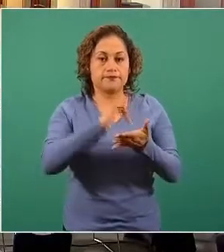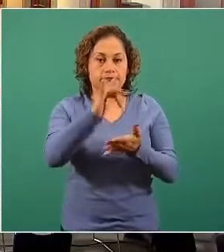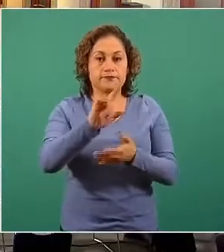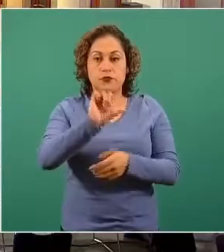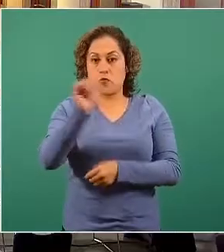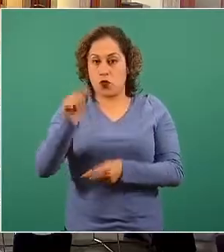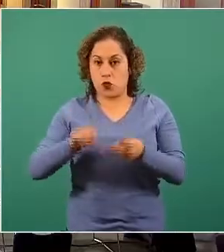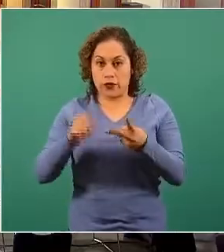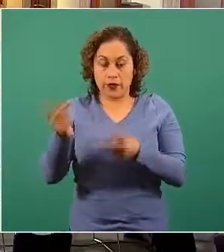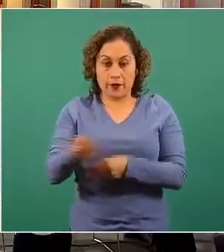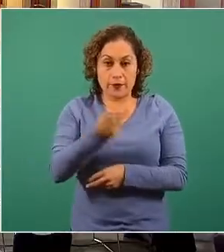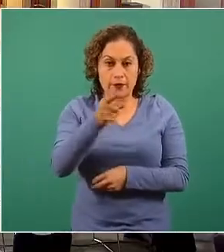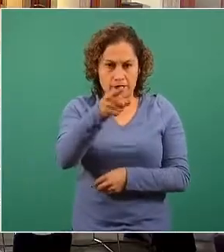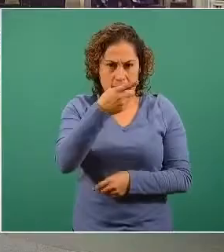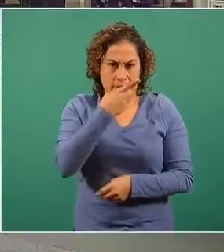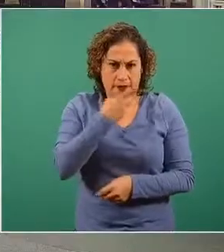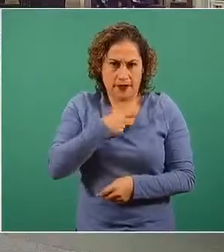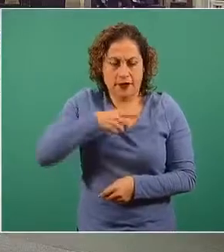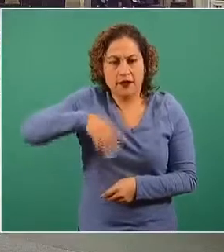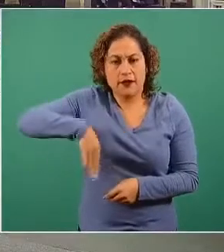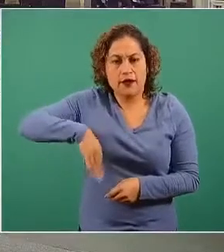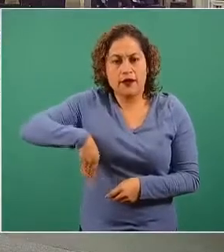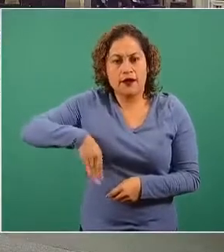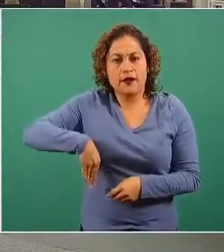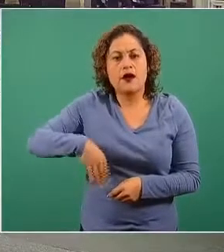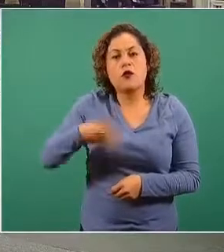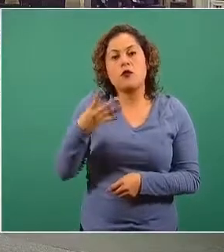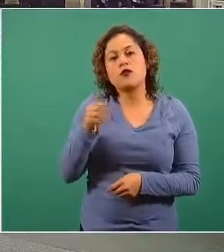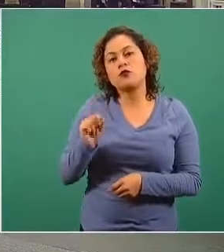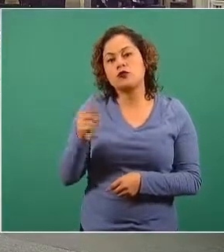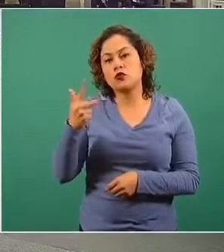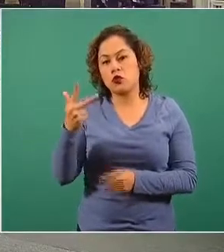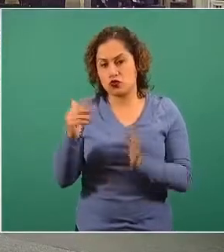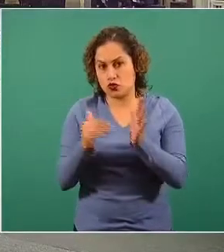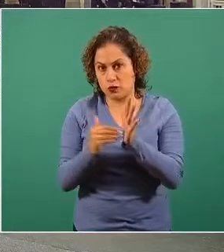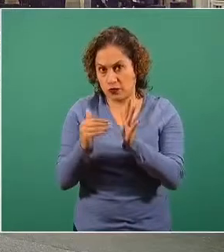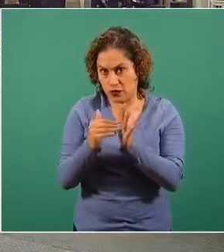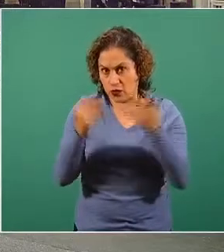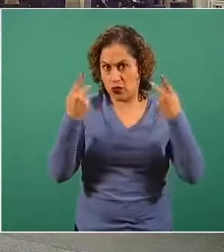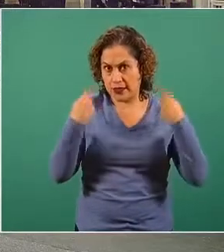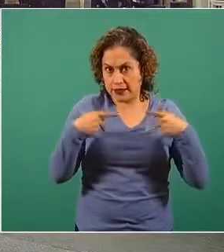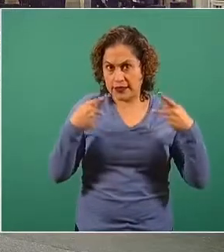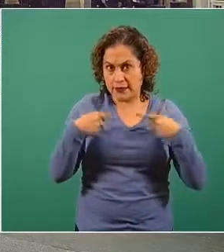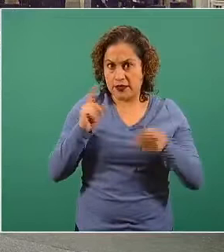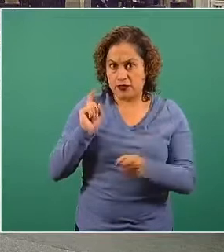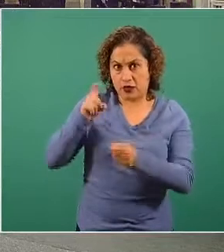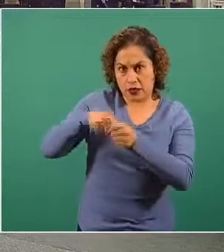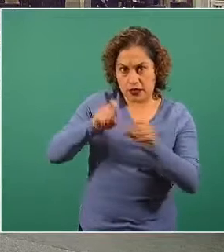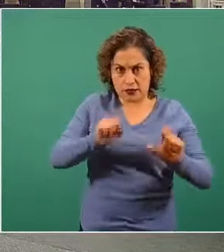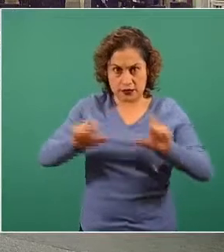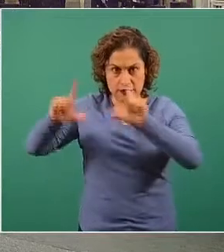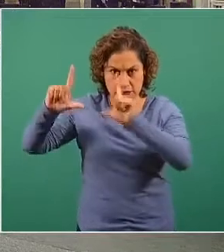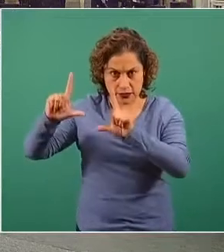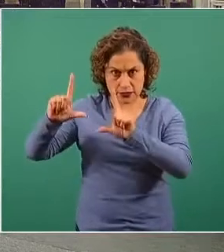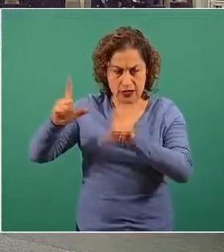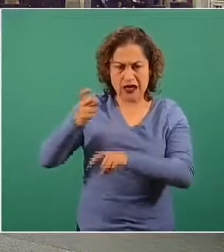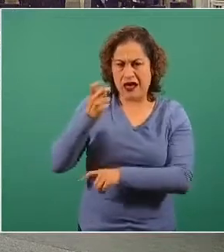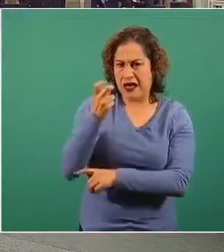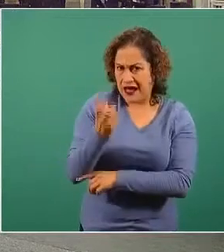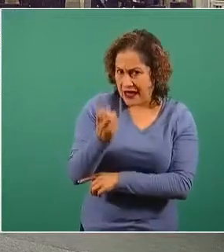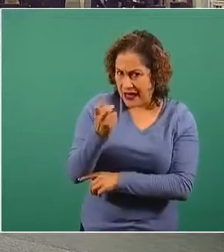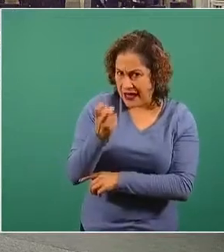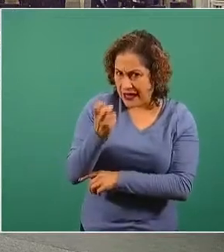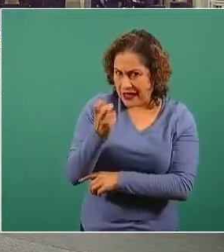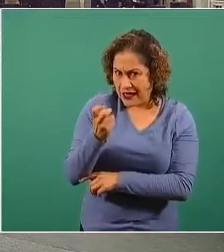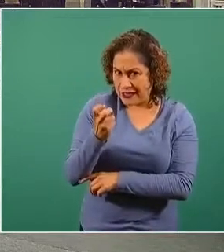decía ahorita que se han registrado más o menos 4.8 millones de personas en la plataforma. ¿Esos no incluyen todavía